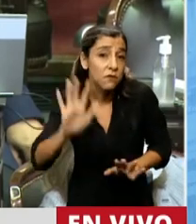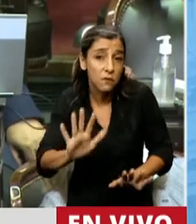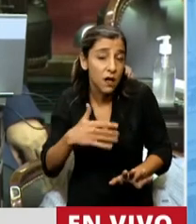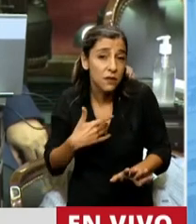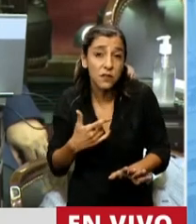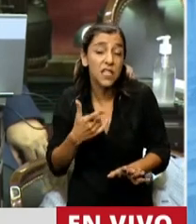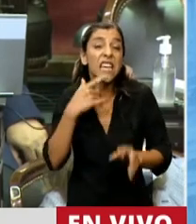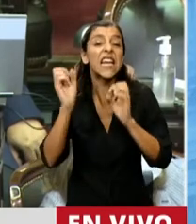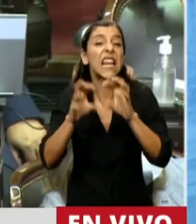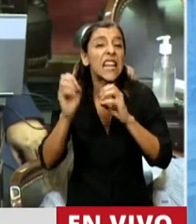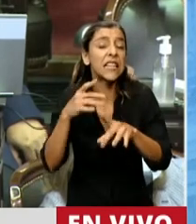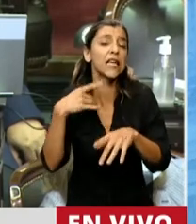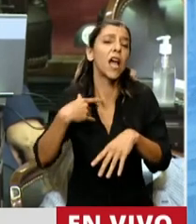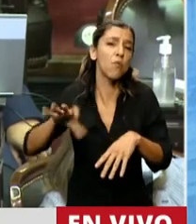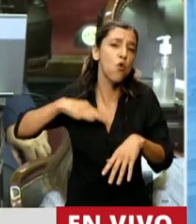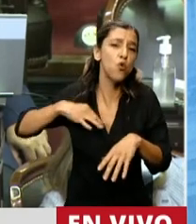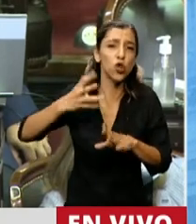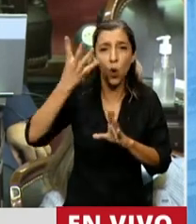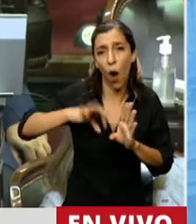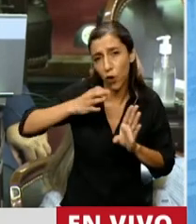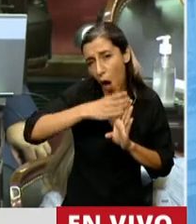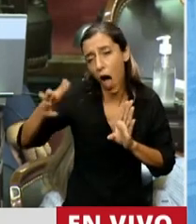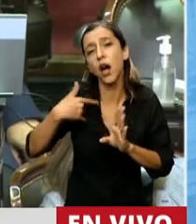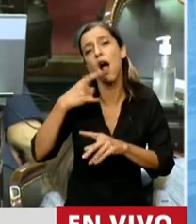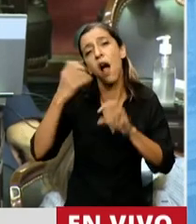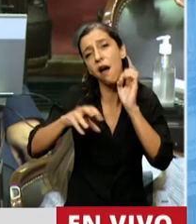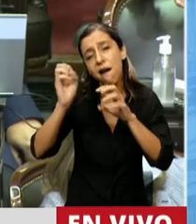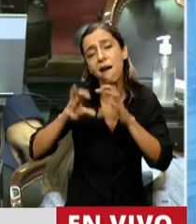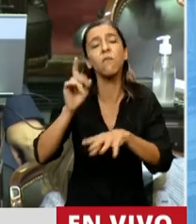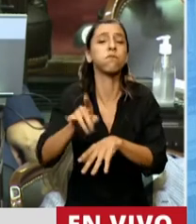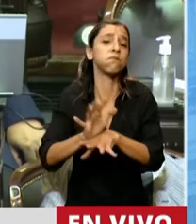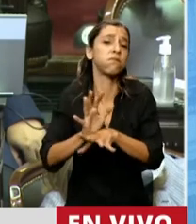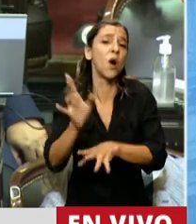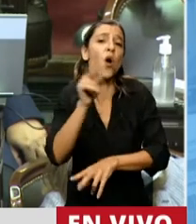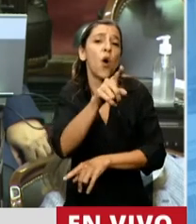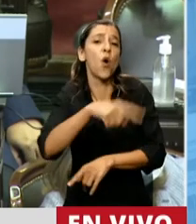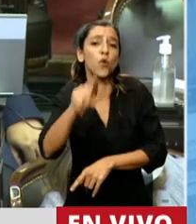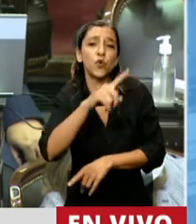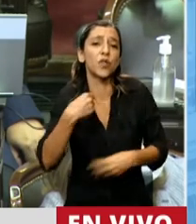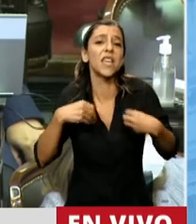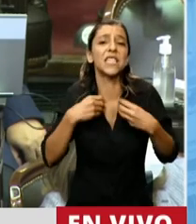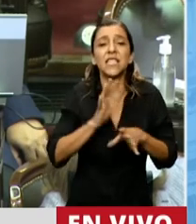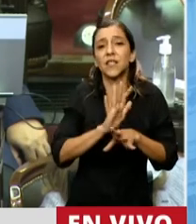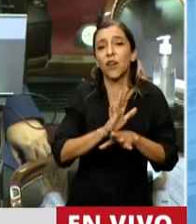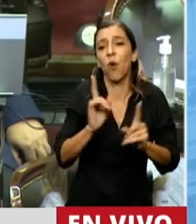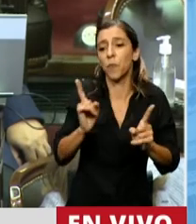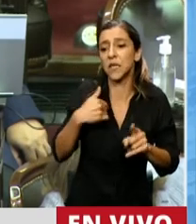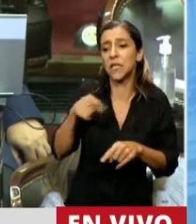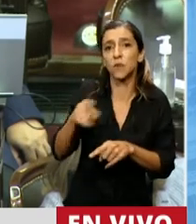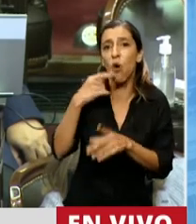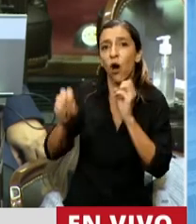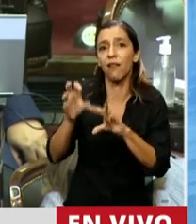que mantuvieron y sostuvieron durante 4 años eran un poco una proyección de la propia personalidad de este